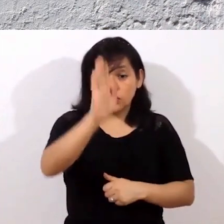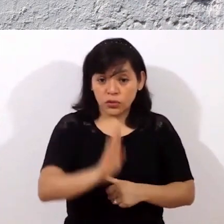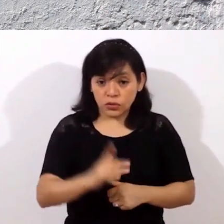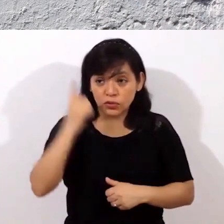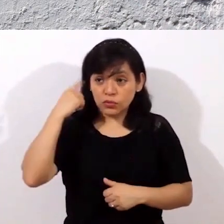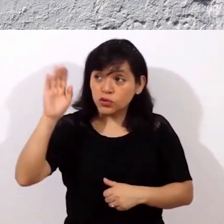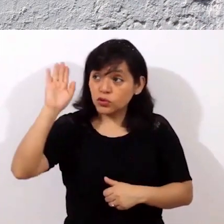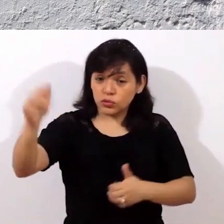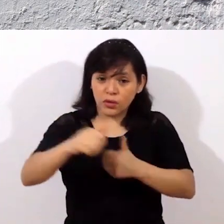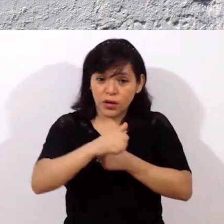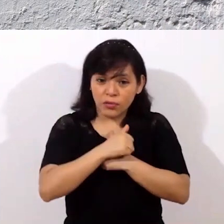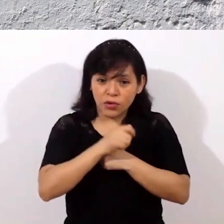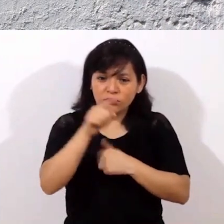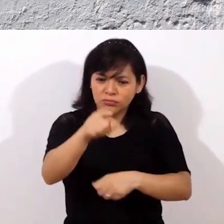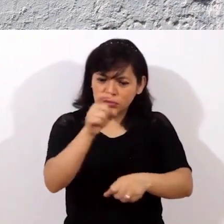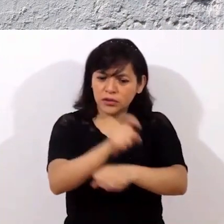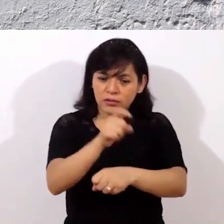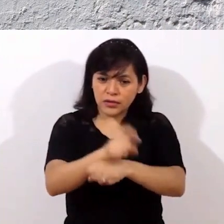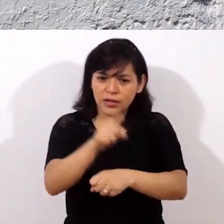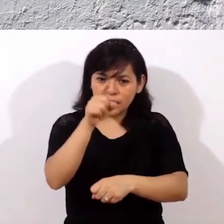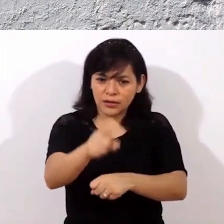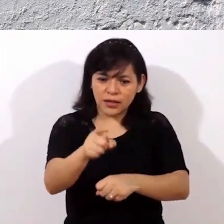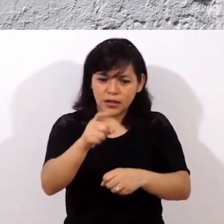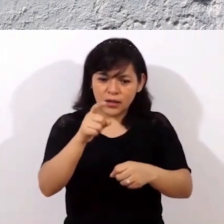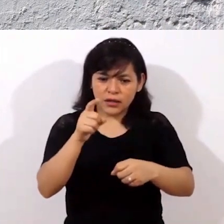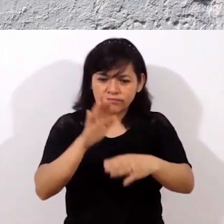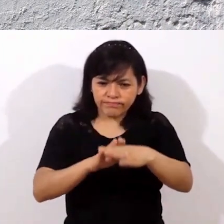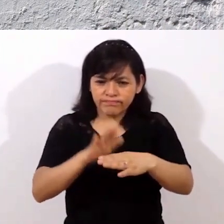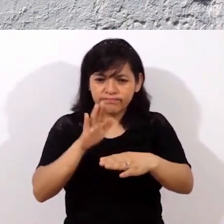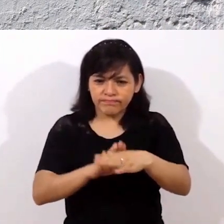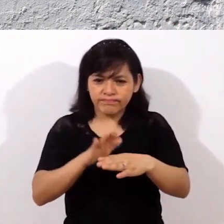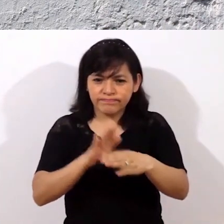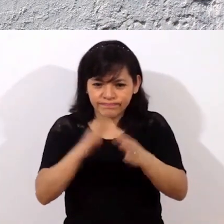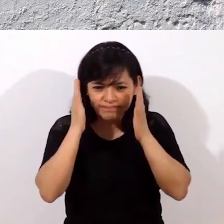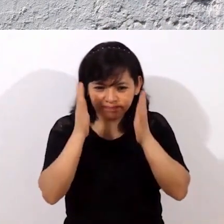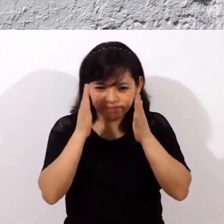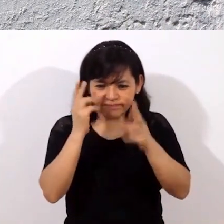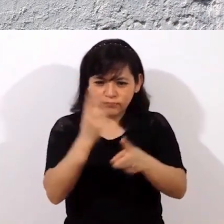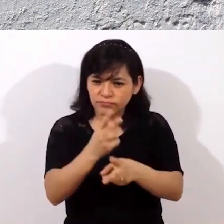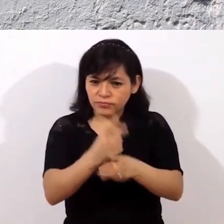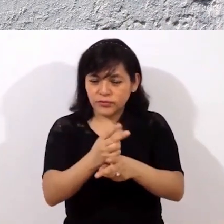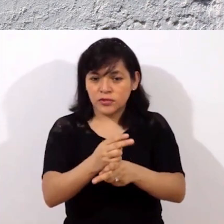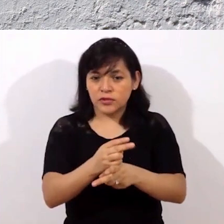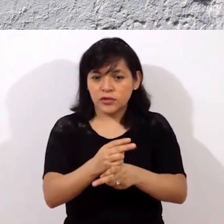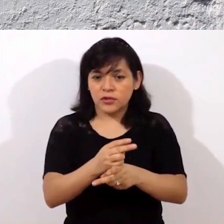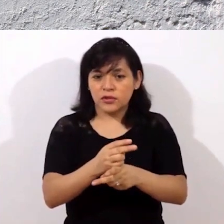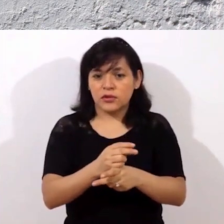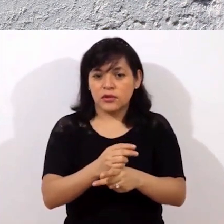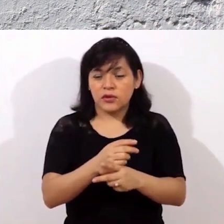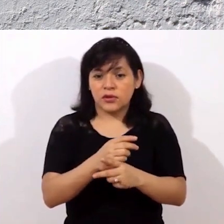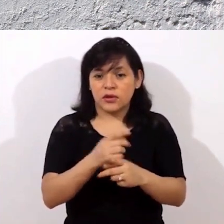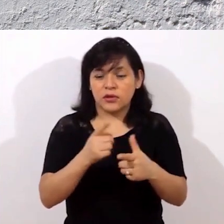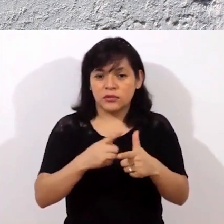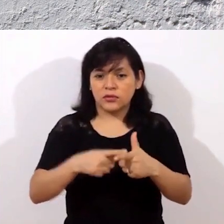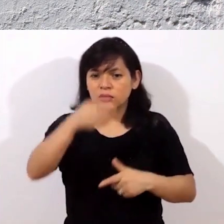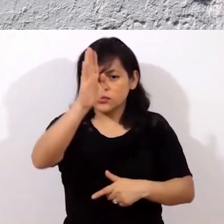en el camino, pero al mismo tiempo nos ajusta cuando necesitamos ser ajustados. Que el Señor bendiga tu vida. Y